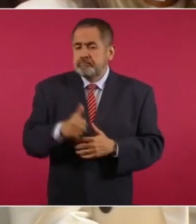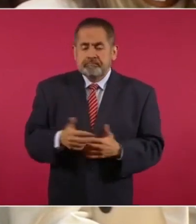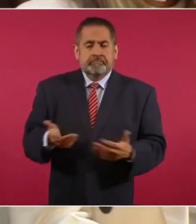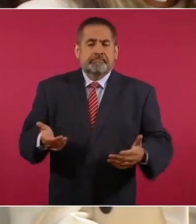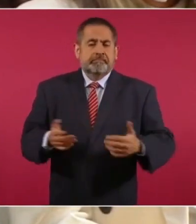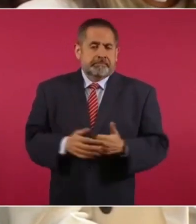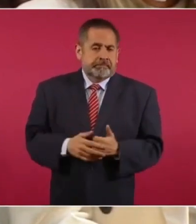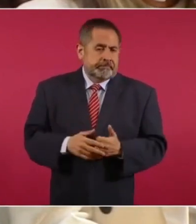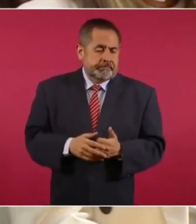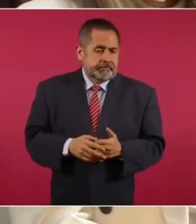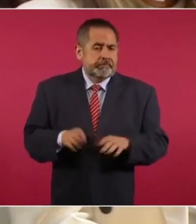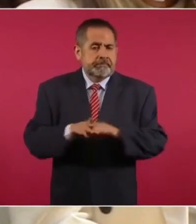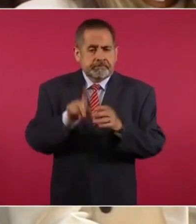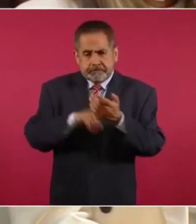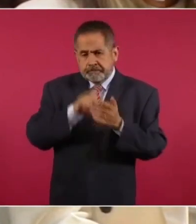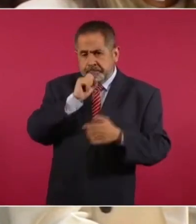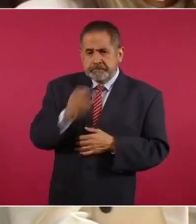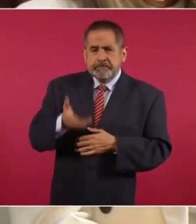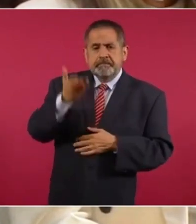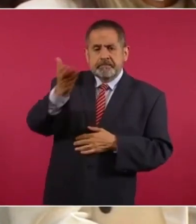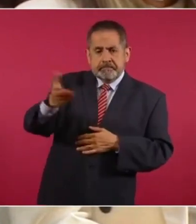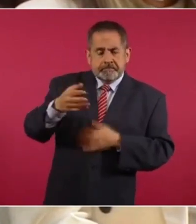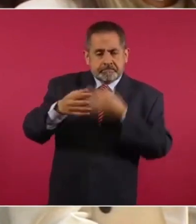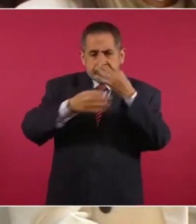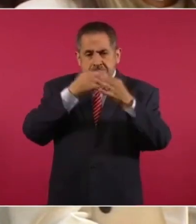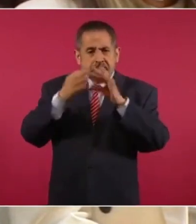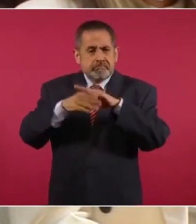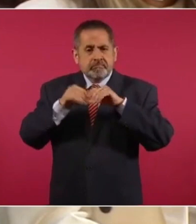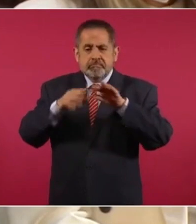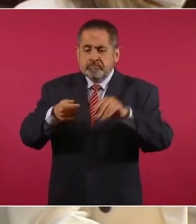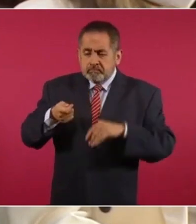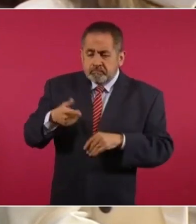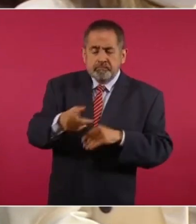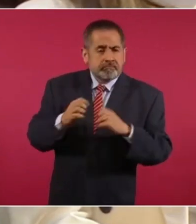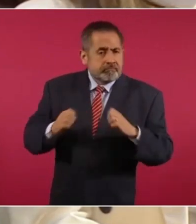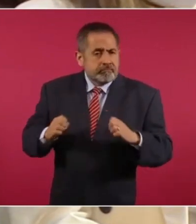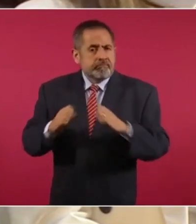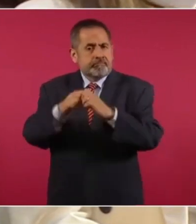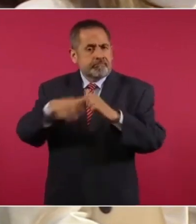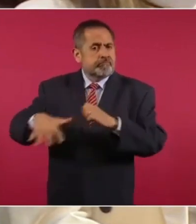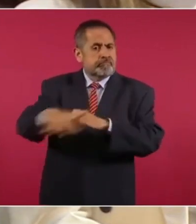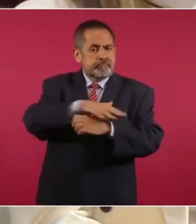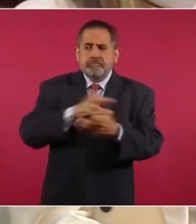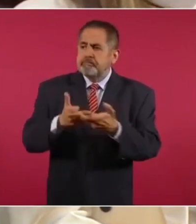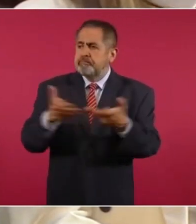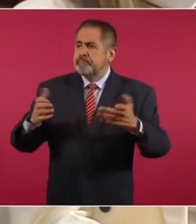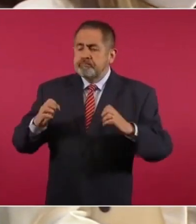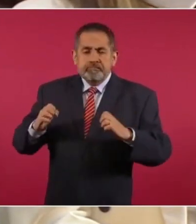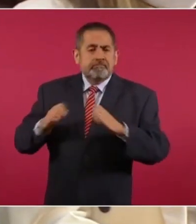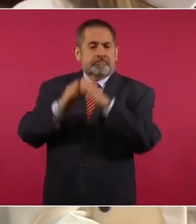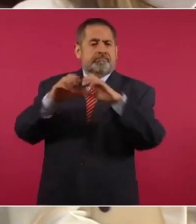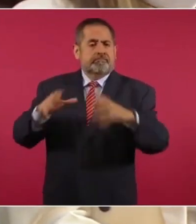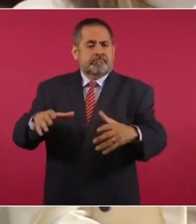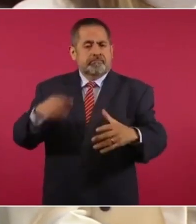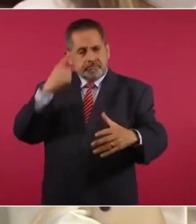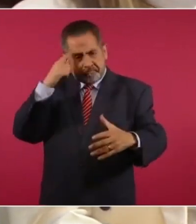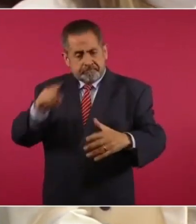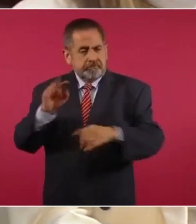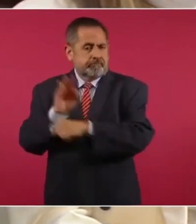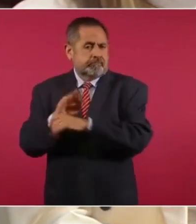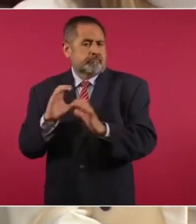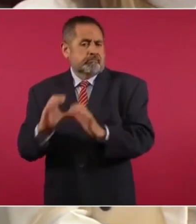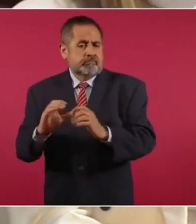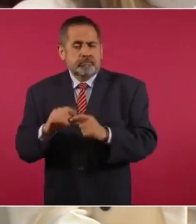sentido, también solicitan la declaratoria como zona de emergencia y, si es posible, la llegada del